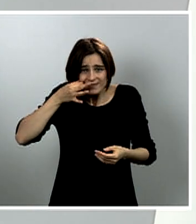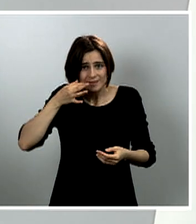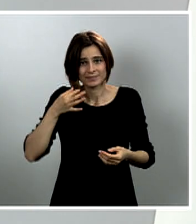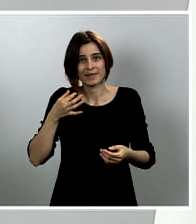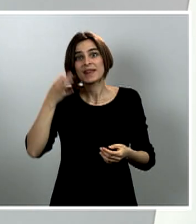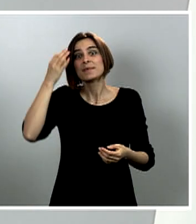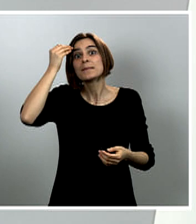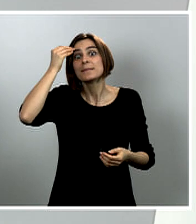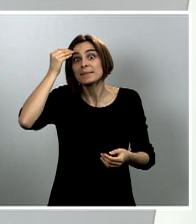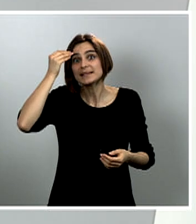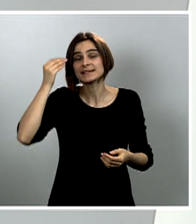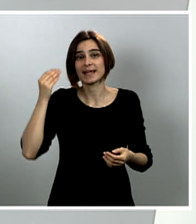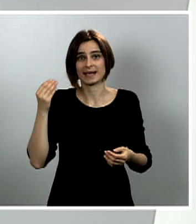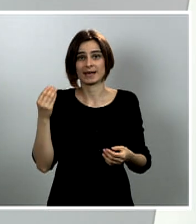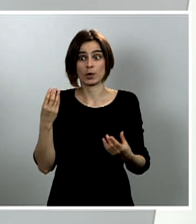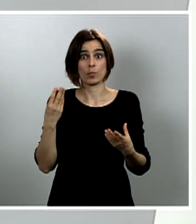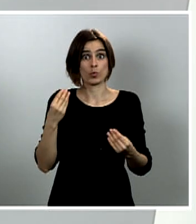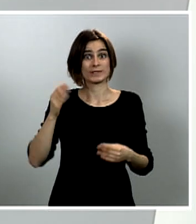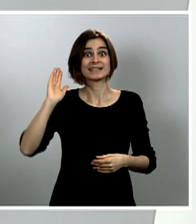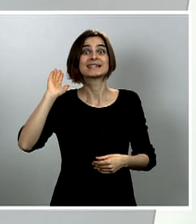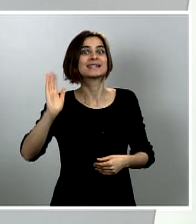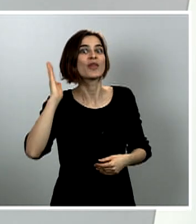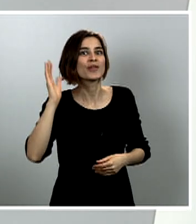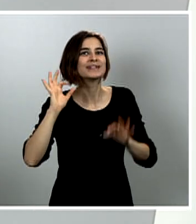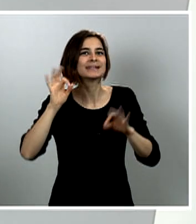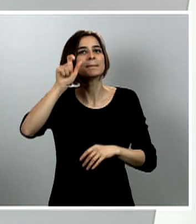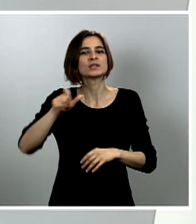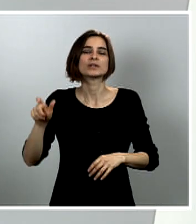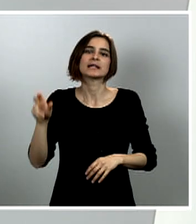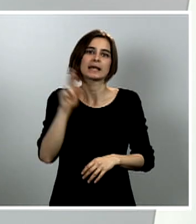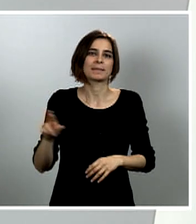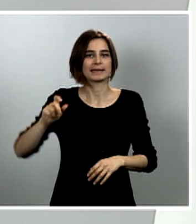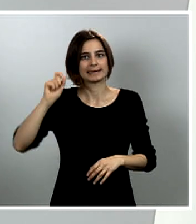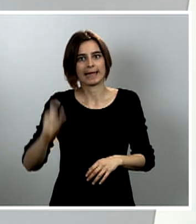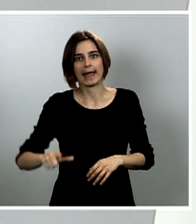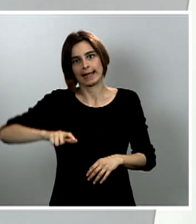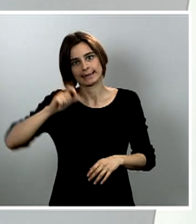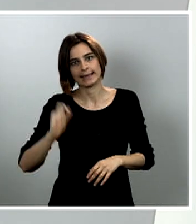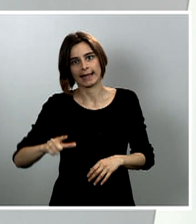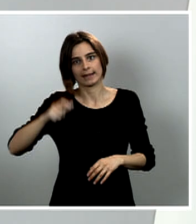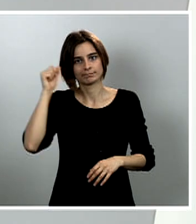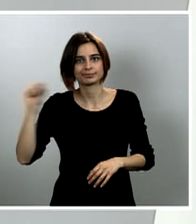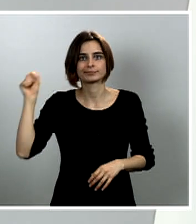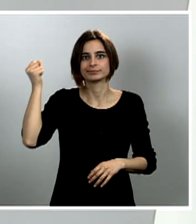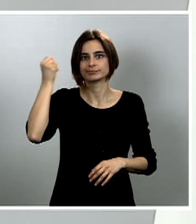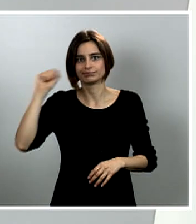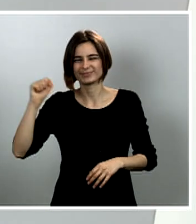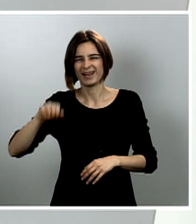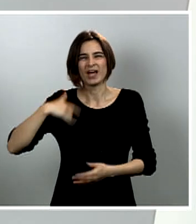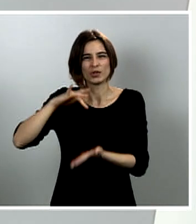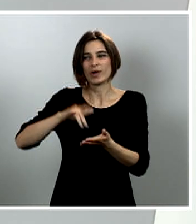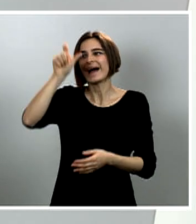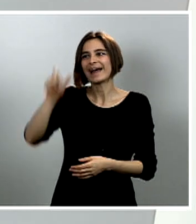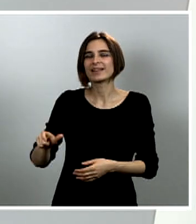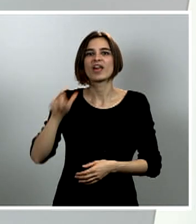que muchas de las sanciones son para gente reincidente. Tenemos gente que ha incumplido 53 veces, que eso se apunta como